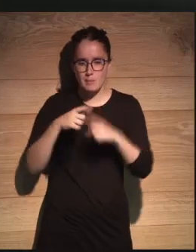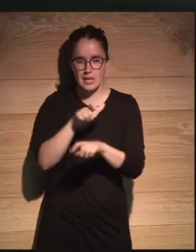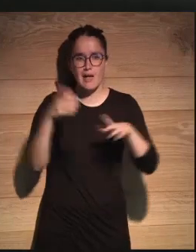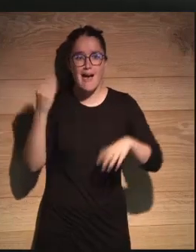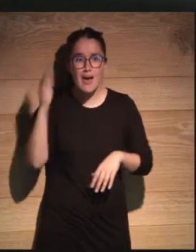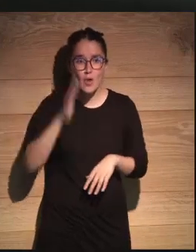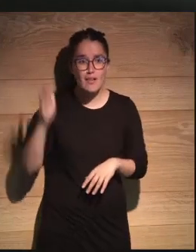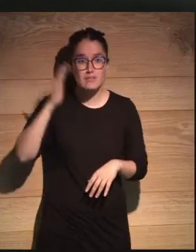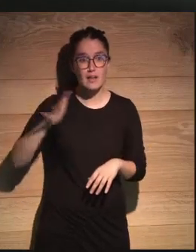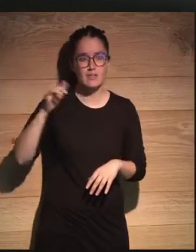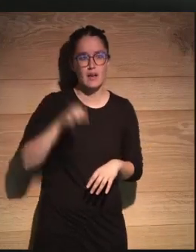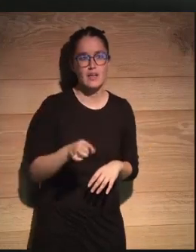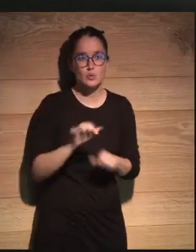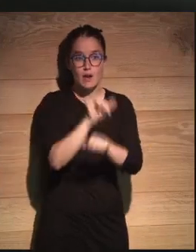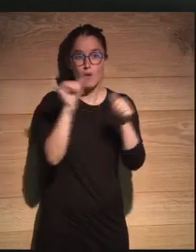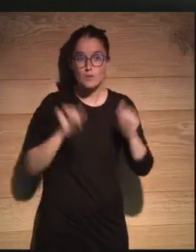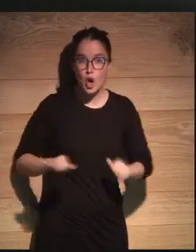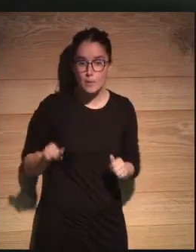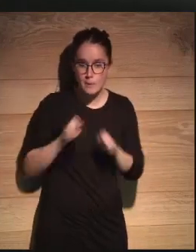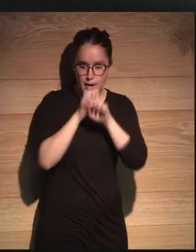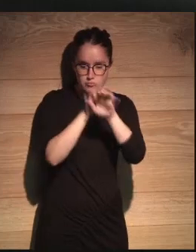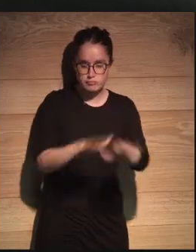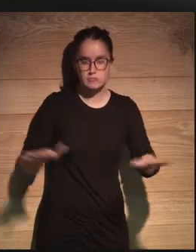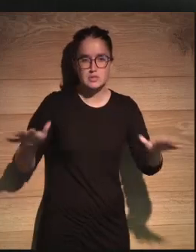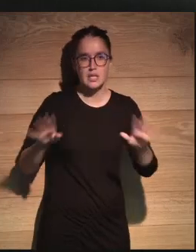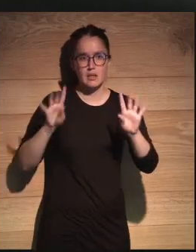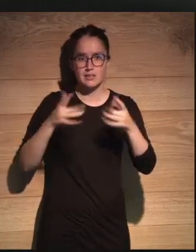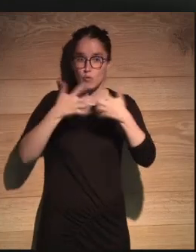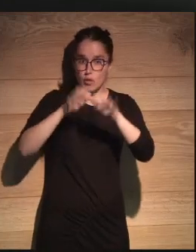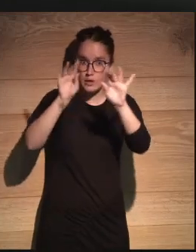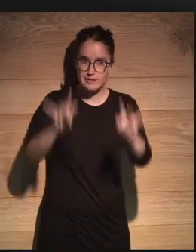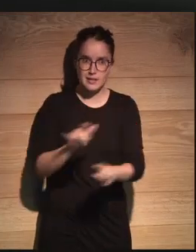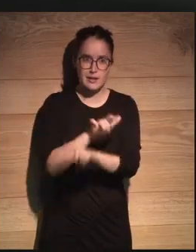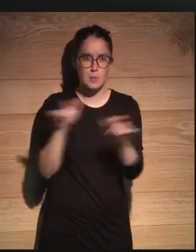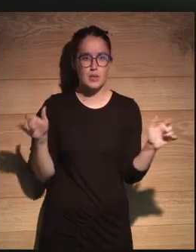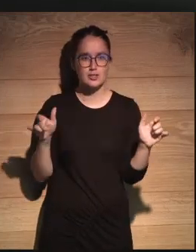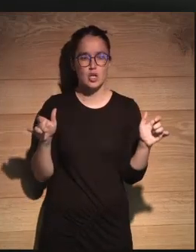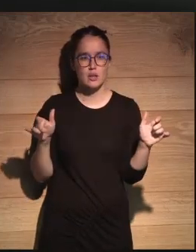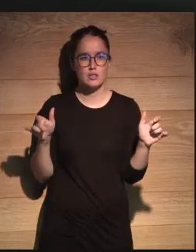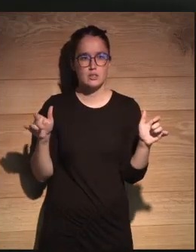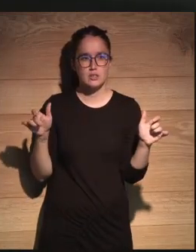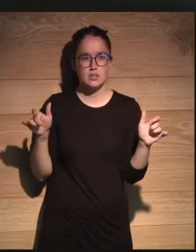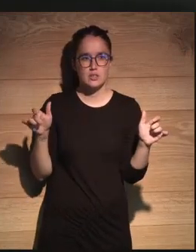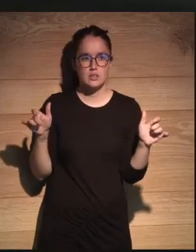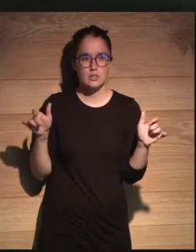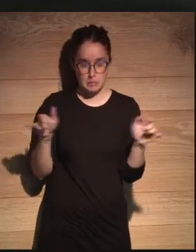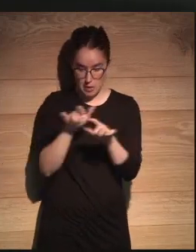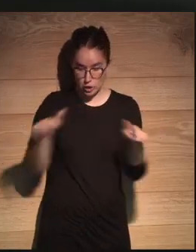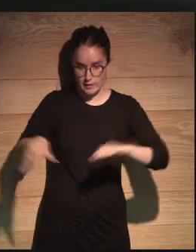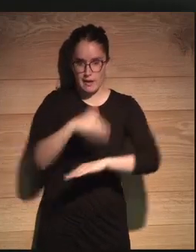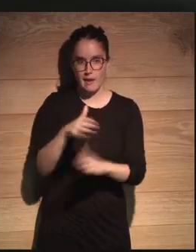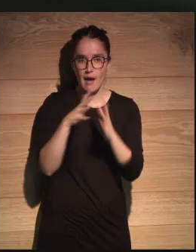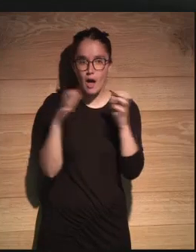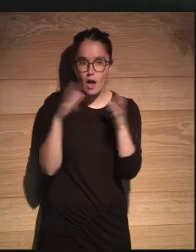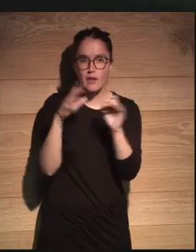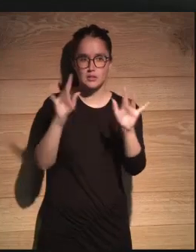adolescentes, y es una forma de transmitir que sí que funciona, que la gente que tenemos, los de a pie, tenemos